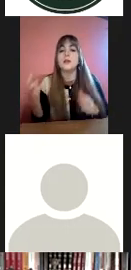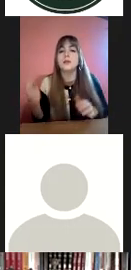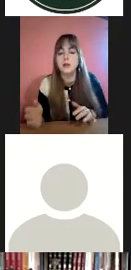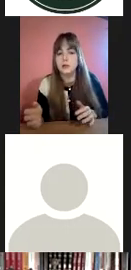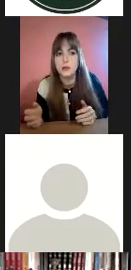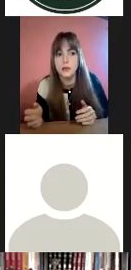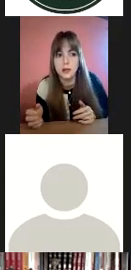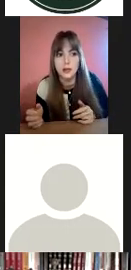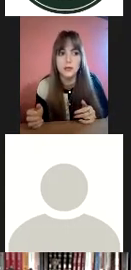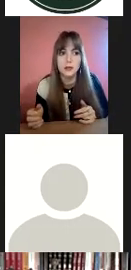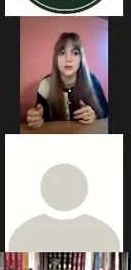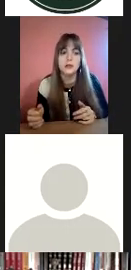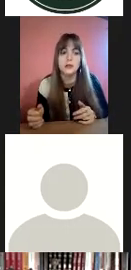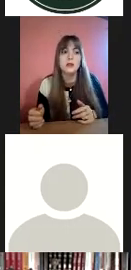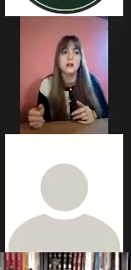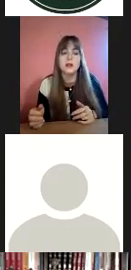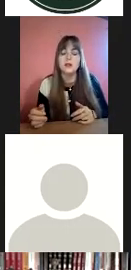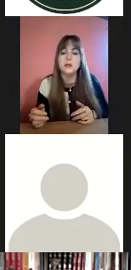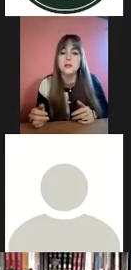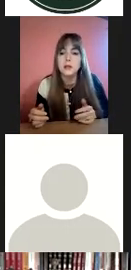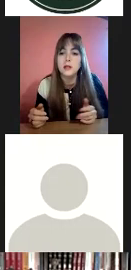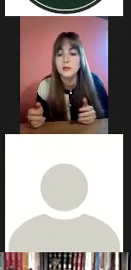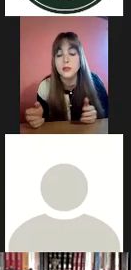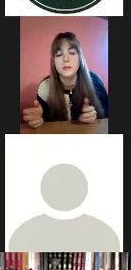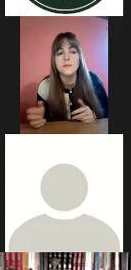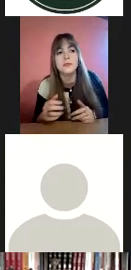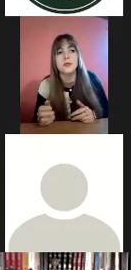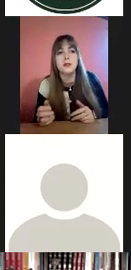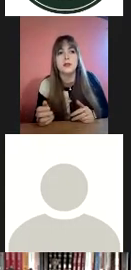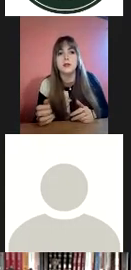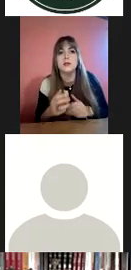que rompen basura porque son, no sé,